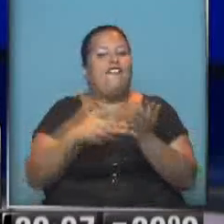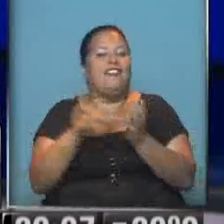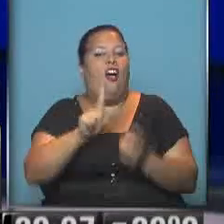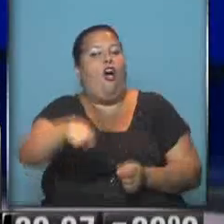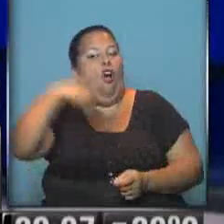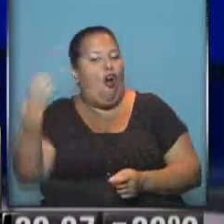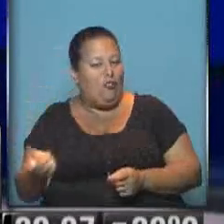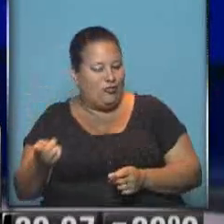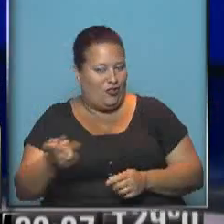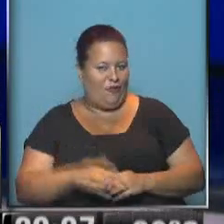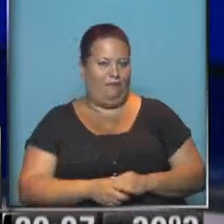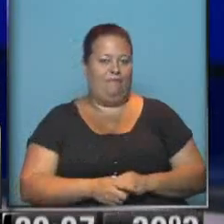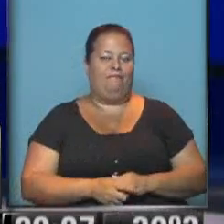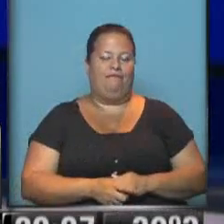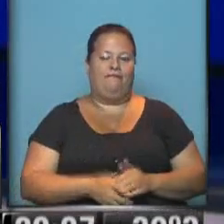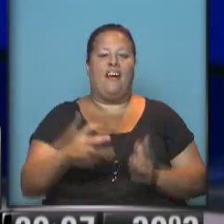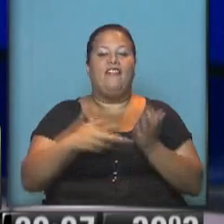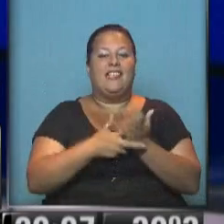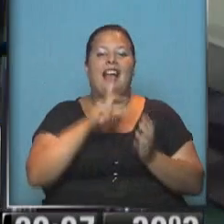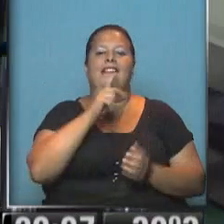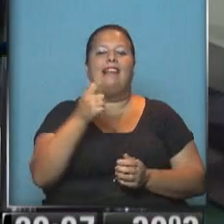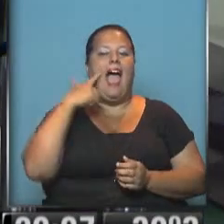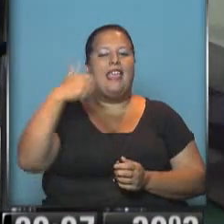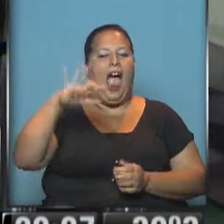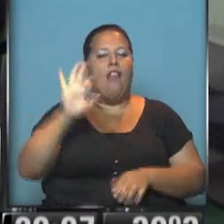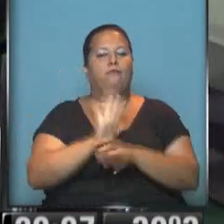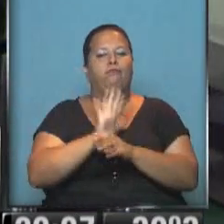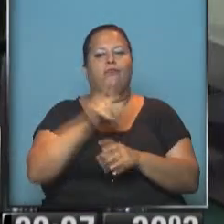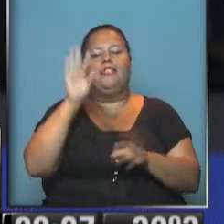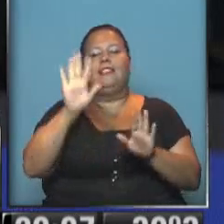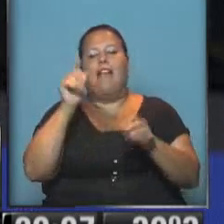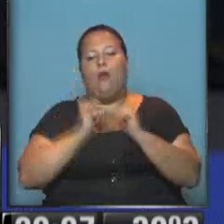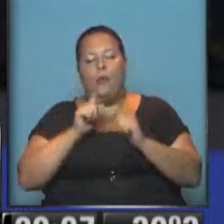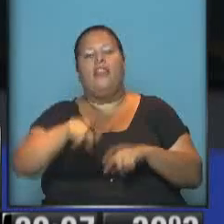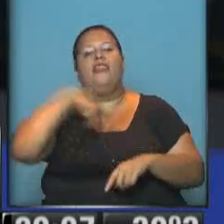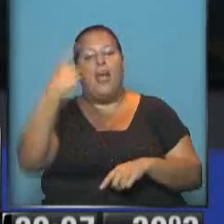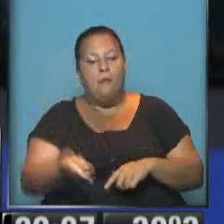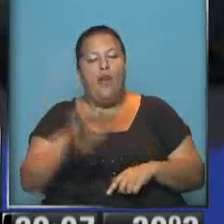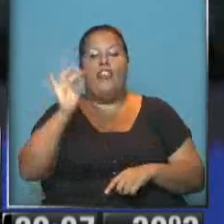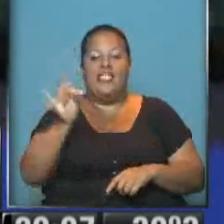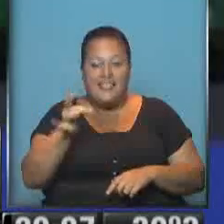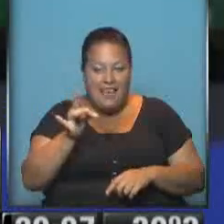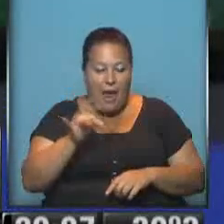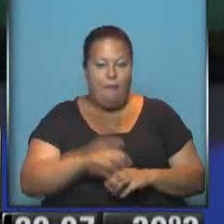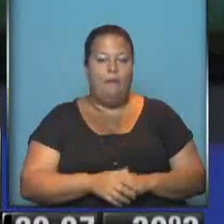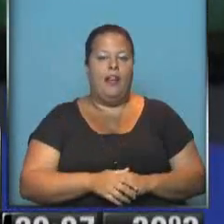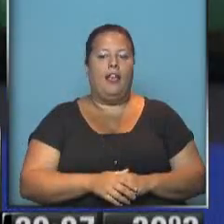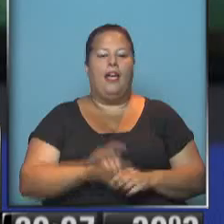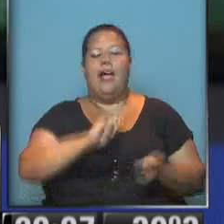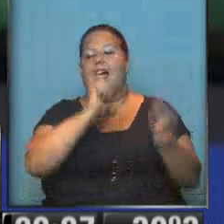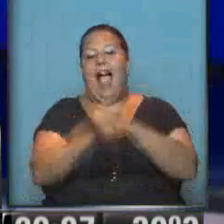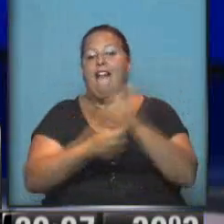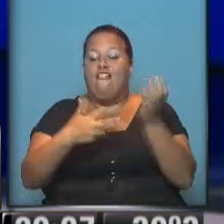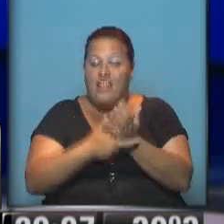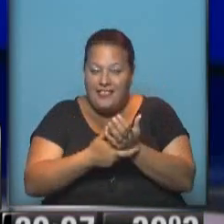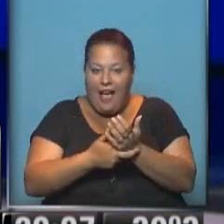claro. Era otro. Era el fiscal Tayano, que estaba como subrogante en la causa y en realidad recién a partir de diciembre está... Ha cambiado el